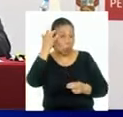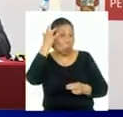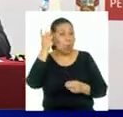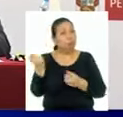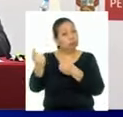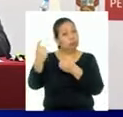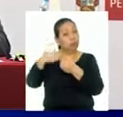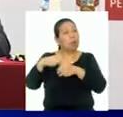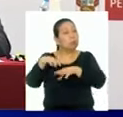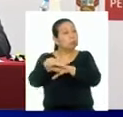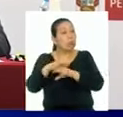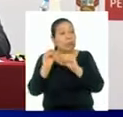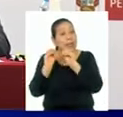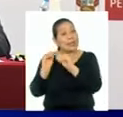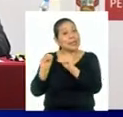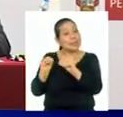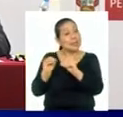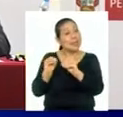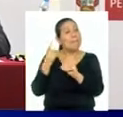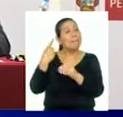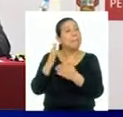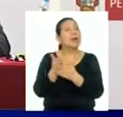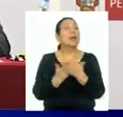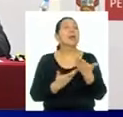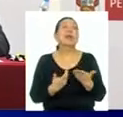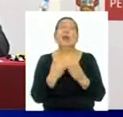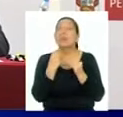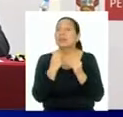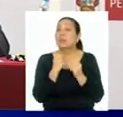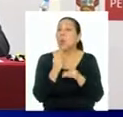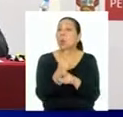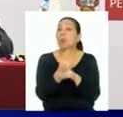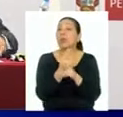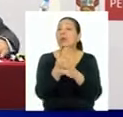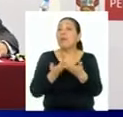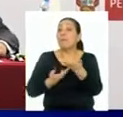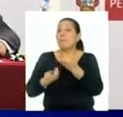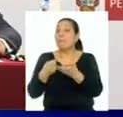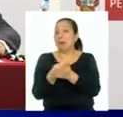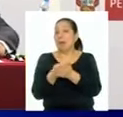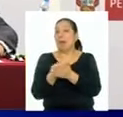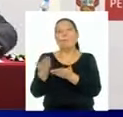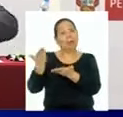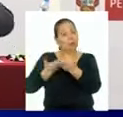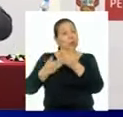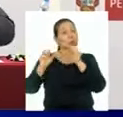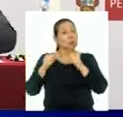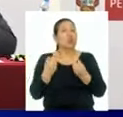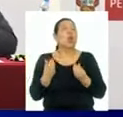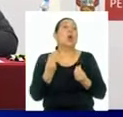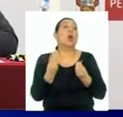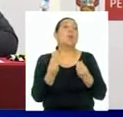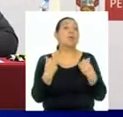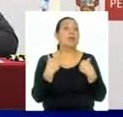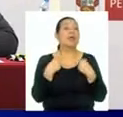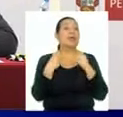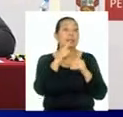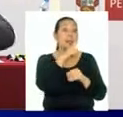tenemos este plan que tiene una particularidad, tiene una previsión de financiamiento. En efecto, el plan